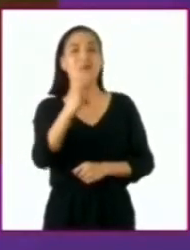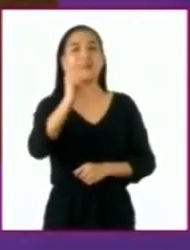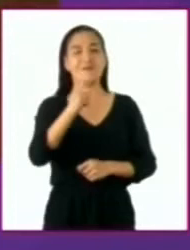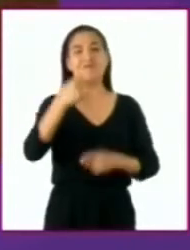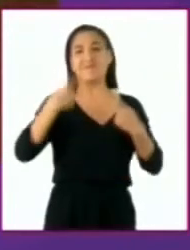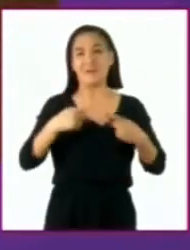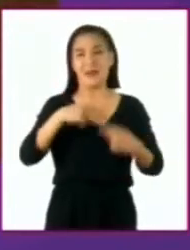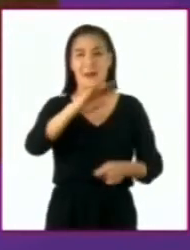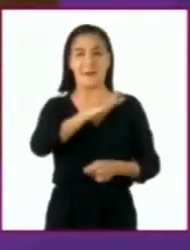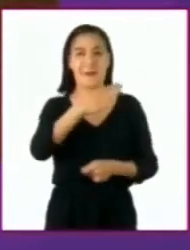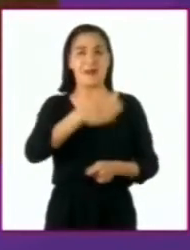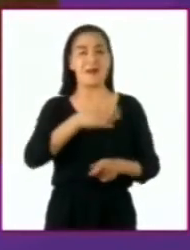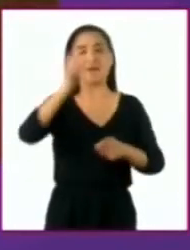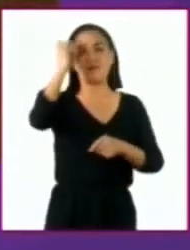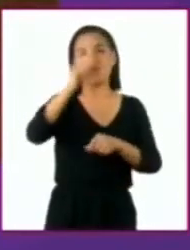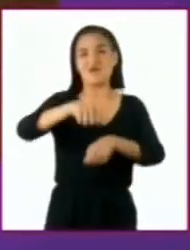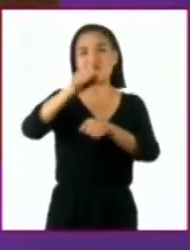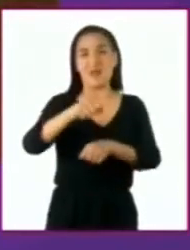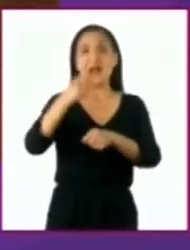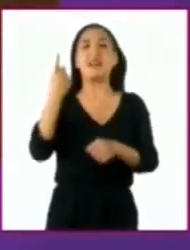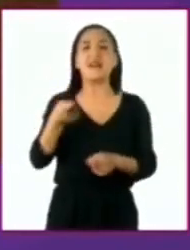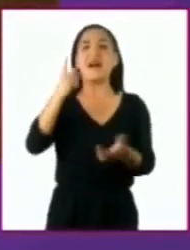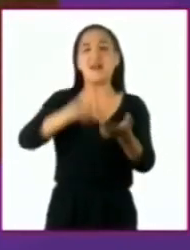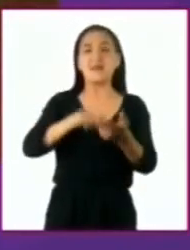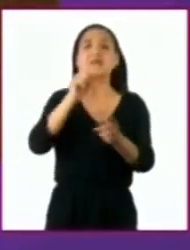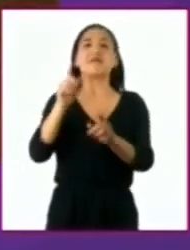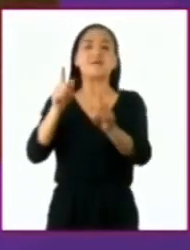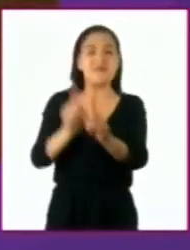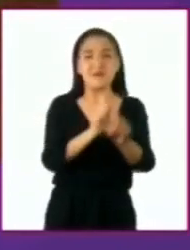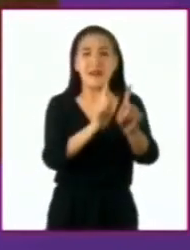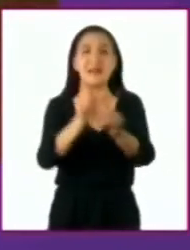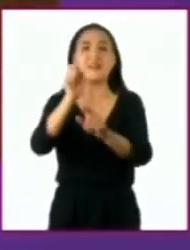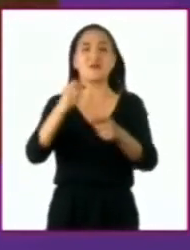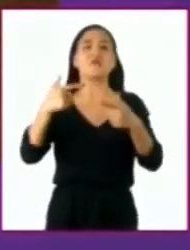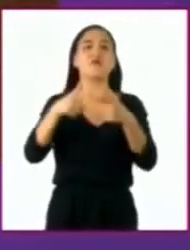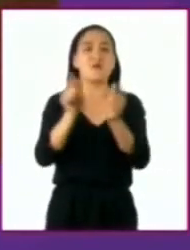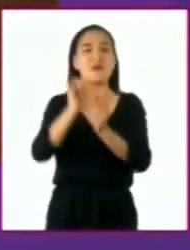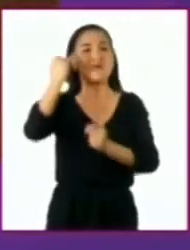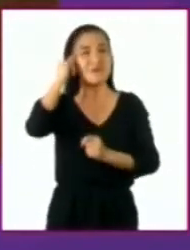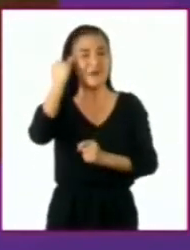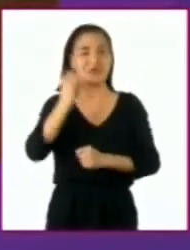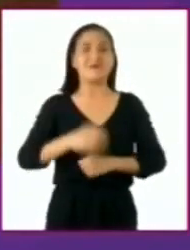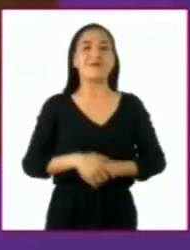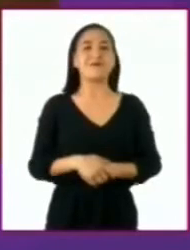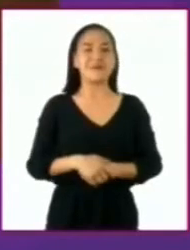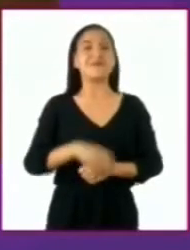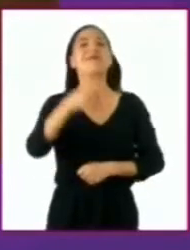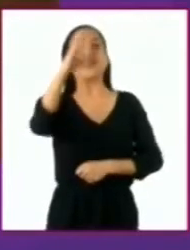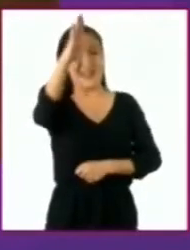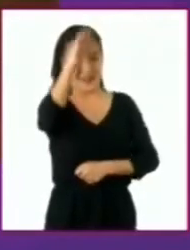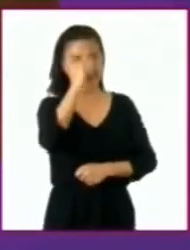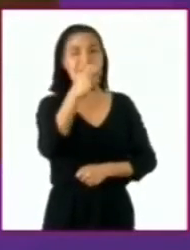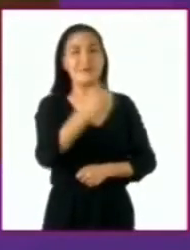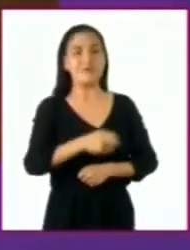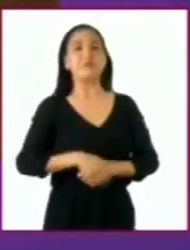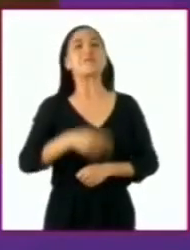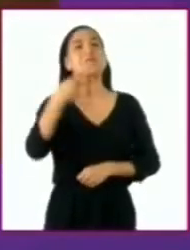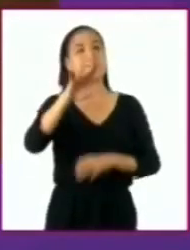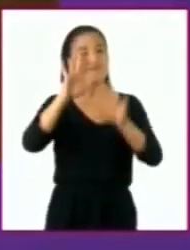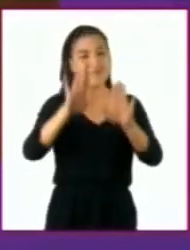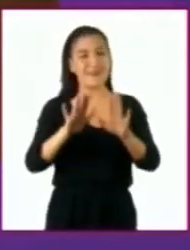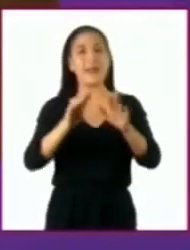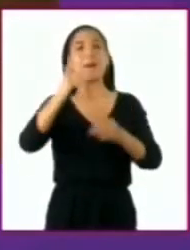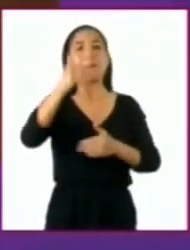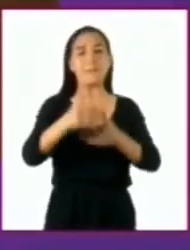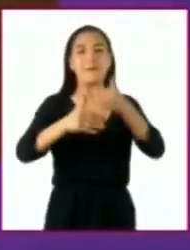un grupo de esclavos indígenas, en los primeros años después de la conquista. De acuerdo, pero vamos por partes.